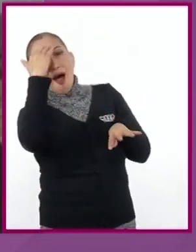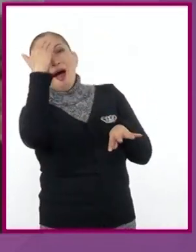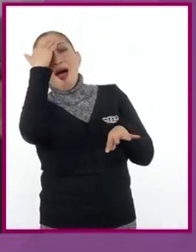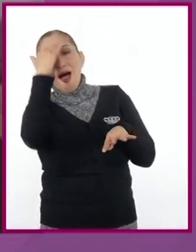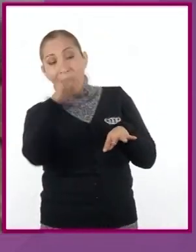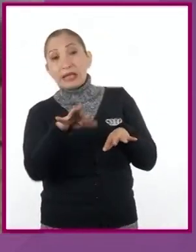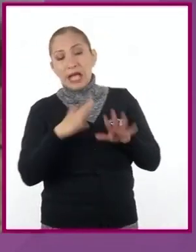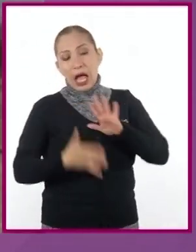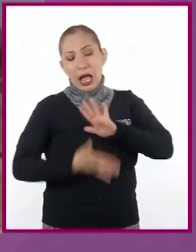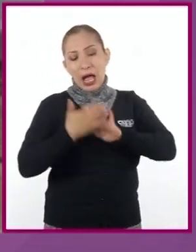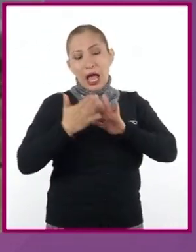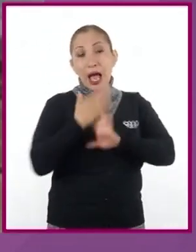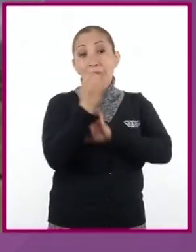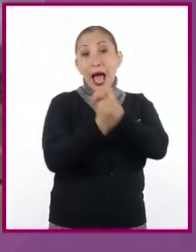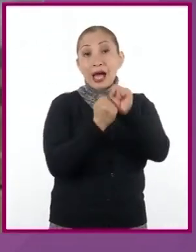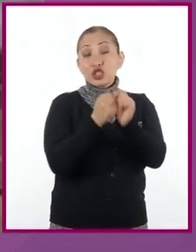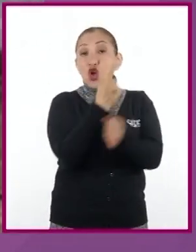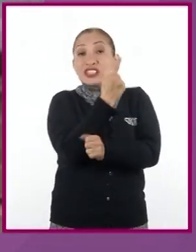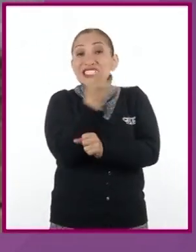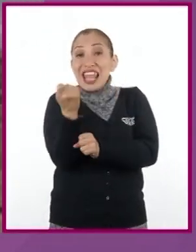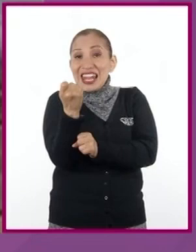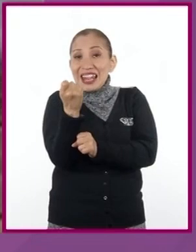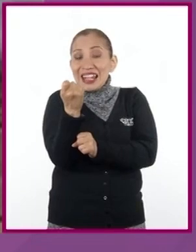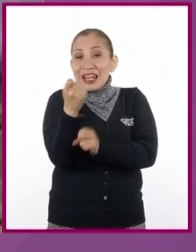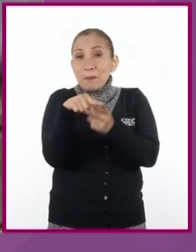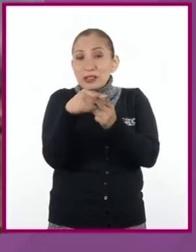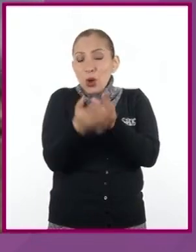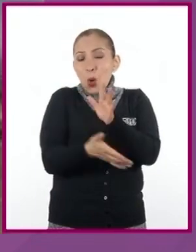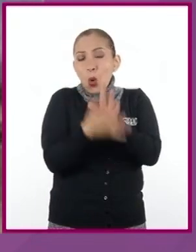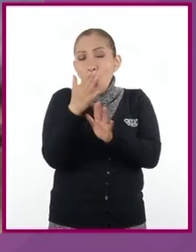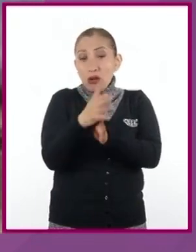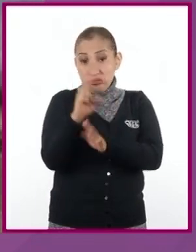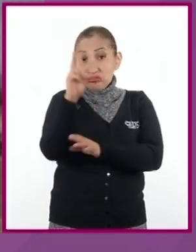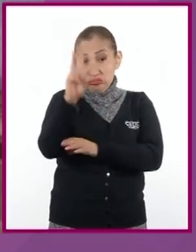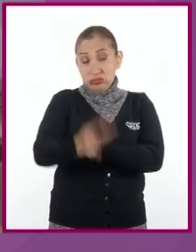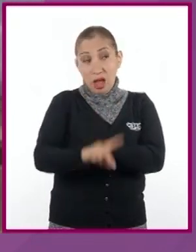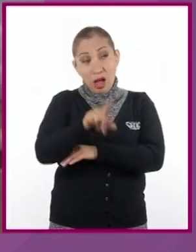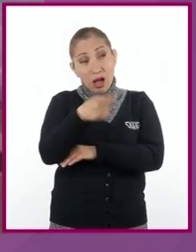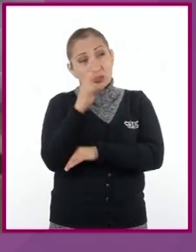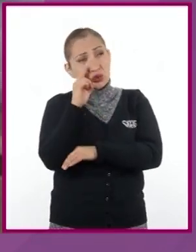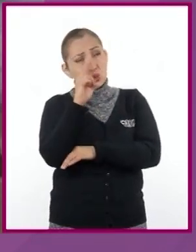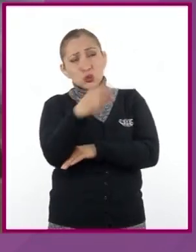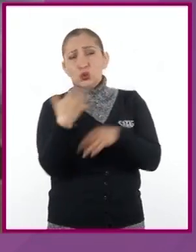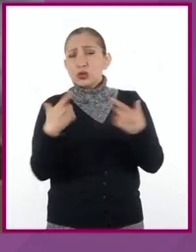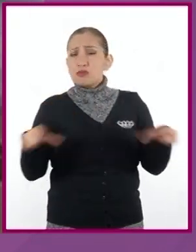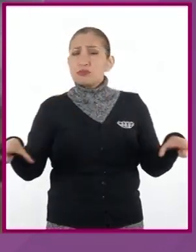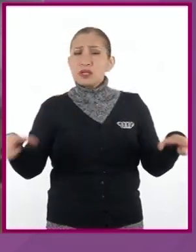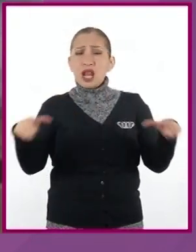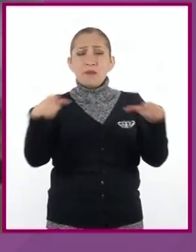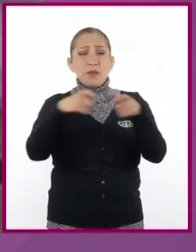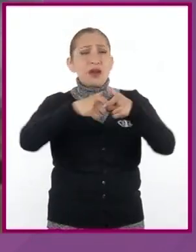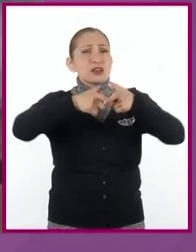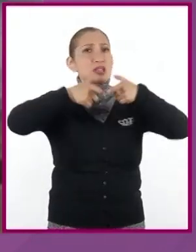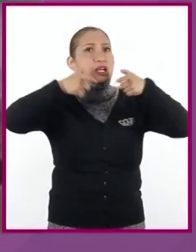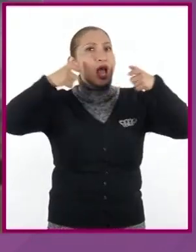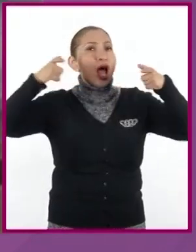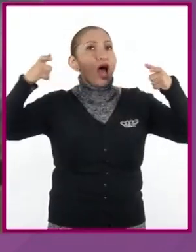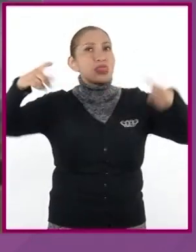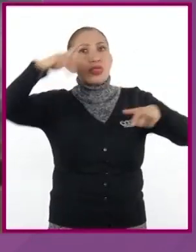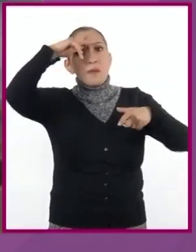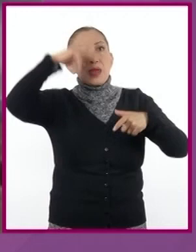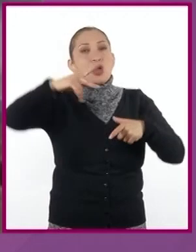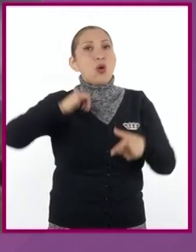comenzó a construirse hacia el año 100 de nuestra era y es, efectivamente, una de las pirámides más grandes del